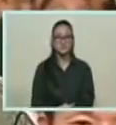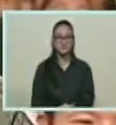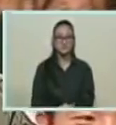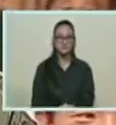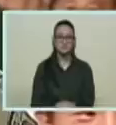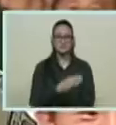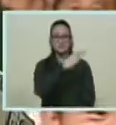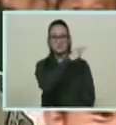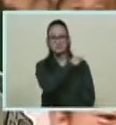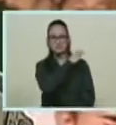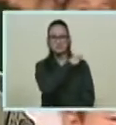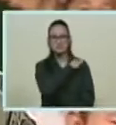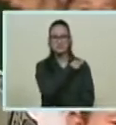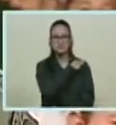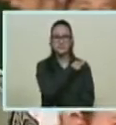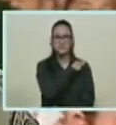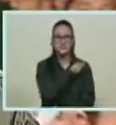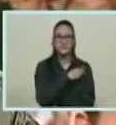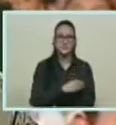Mayor General